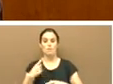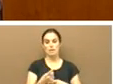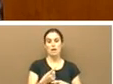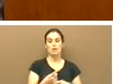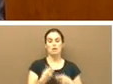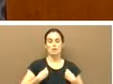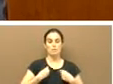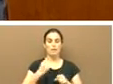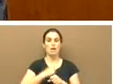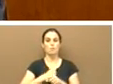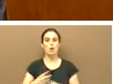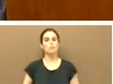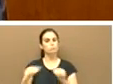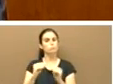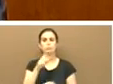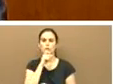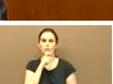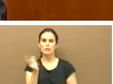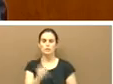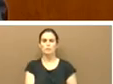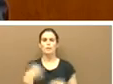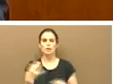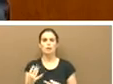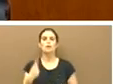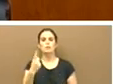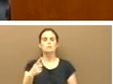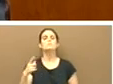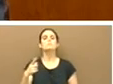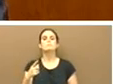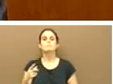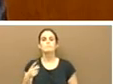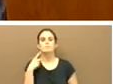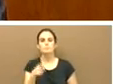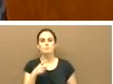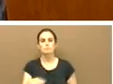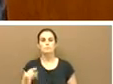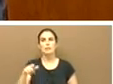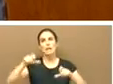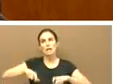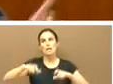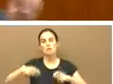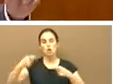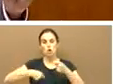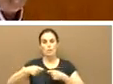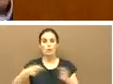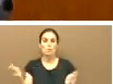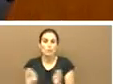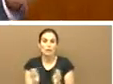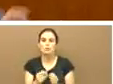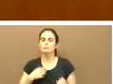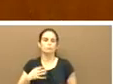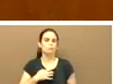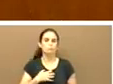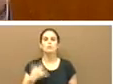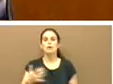familiar, así como un perjuicio para el descanso del pequeño comerciante. No crean que nos alegramos de que